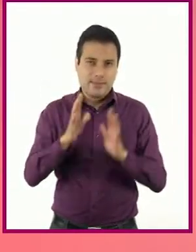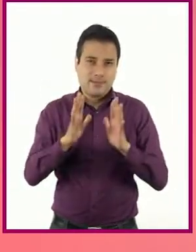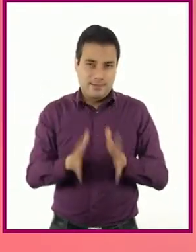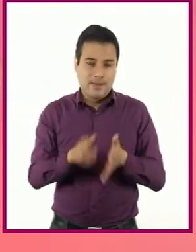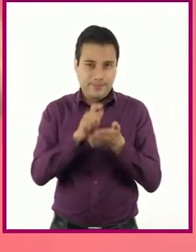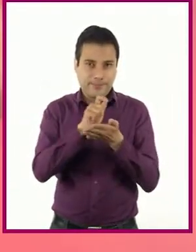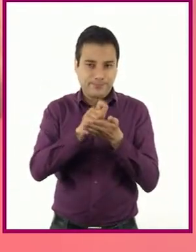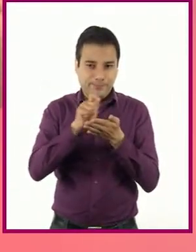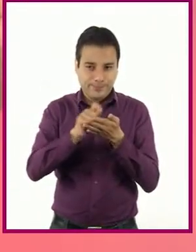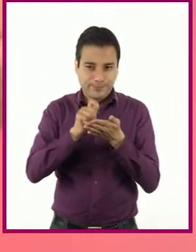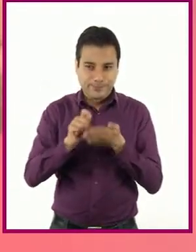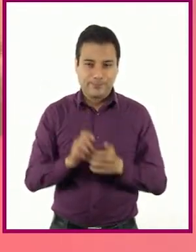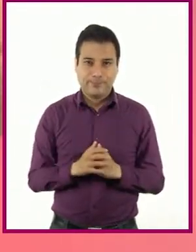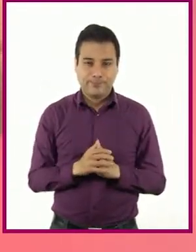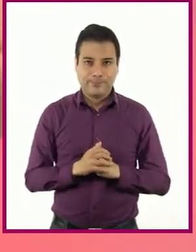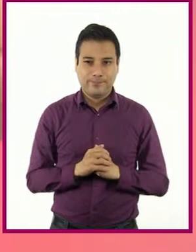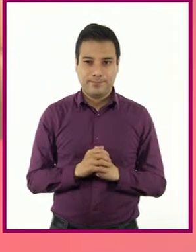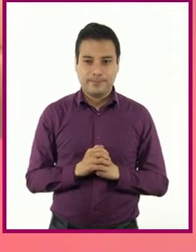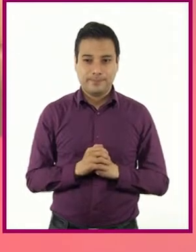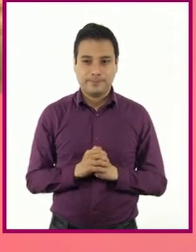libreta. A ver, permítame.